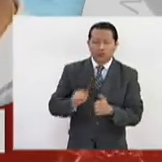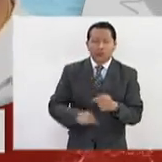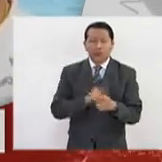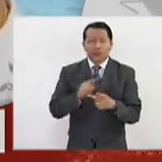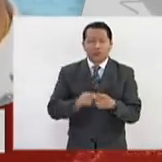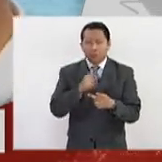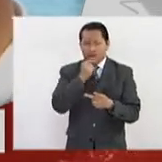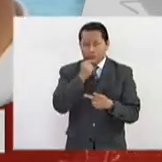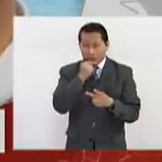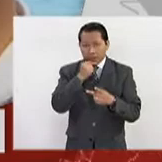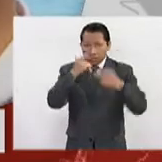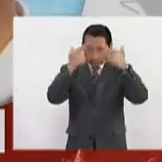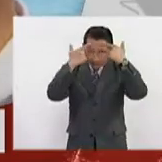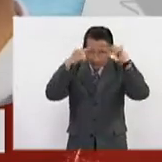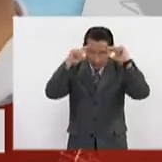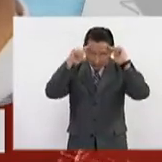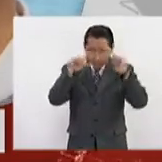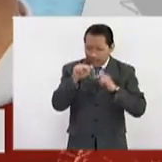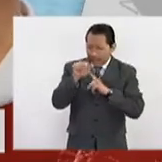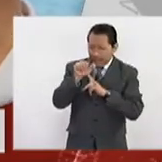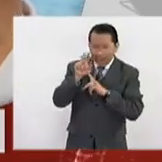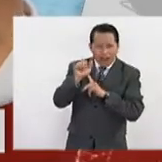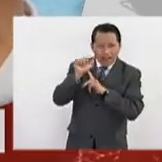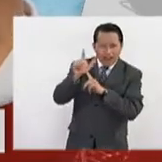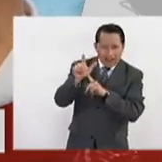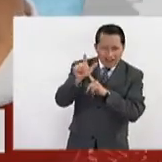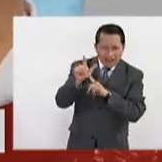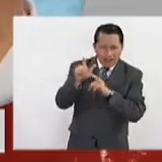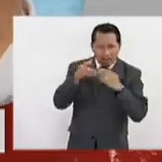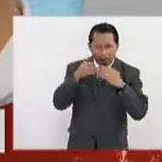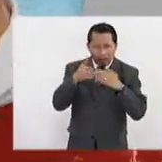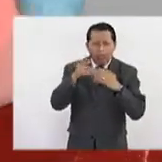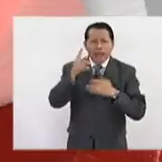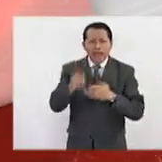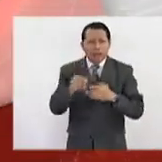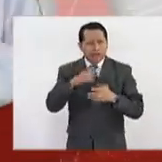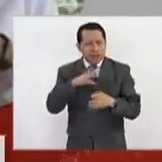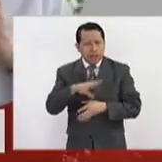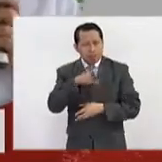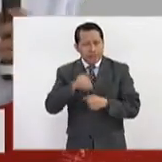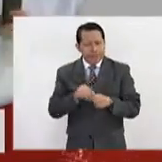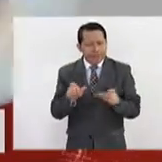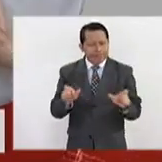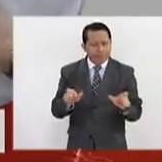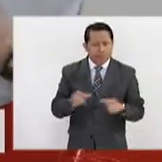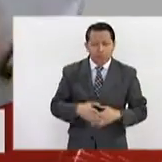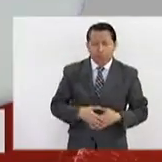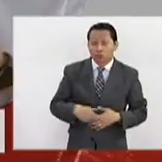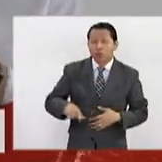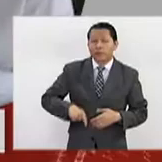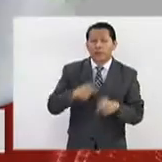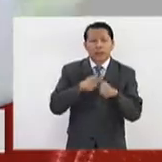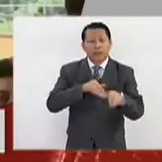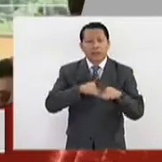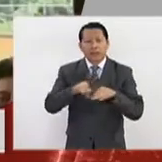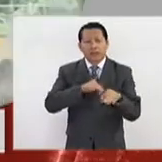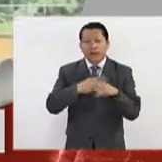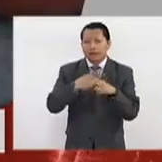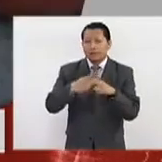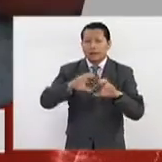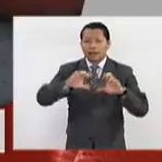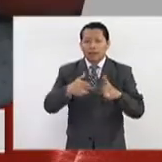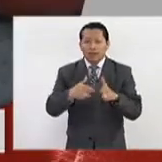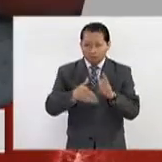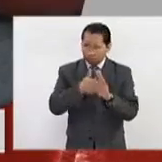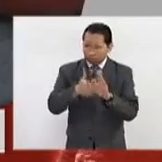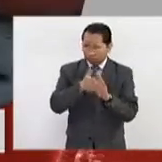policía naval que han venido prestando labores de seguridad. El gobierno seguirá trabajando hasta que Chiapas esté de pie,